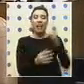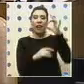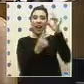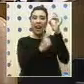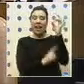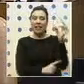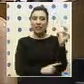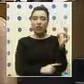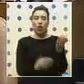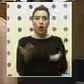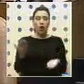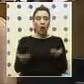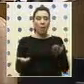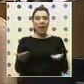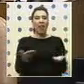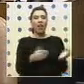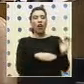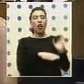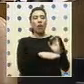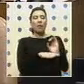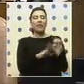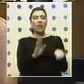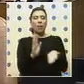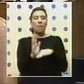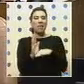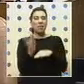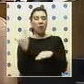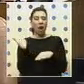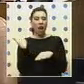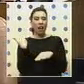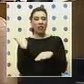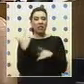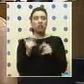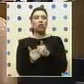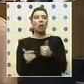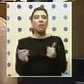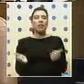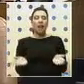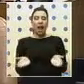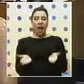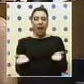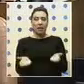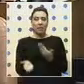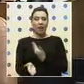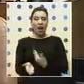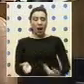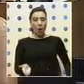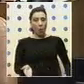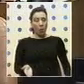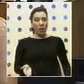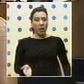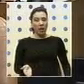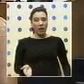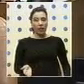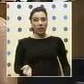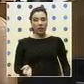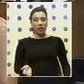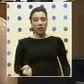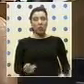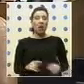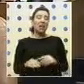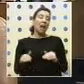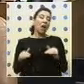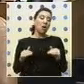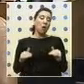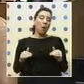la concepción del Estado mínimo que animaba al gobierno anterior al cual le acomodaban